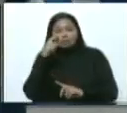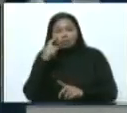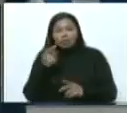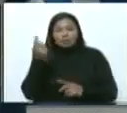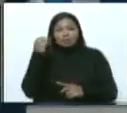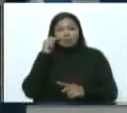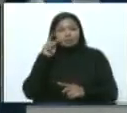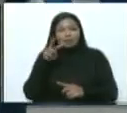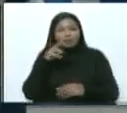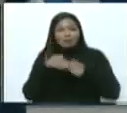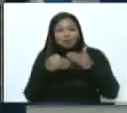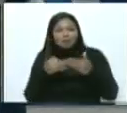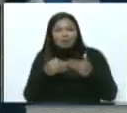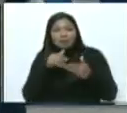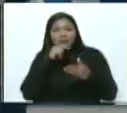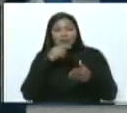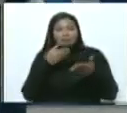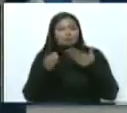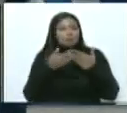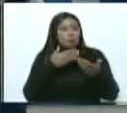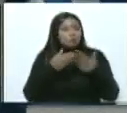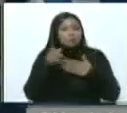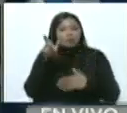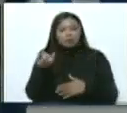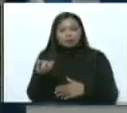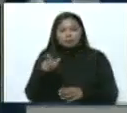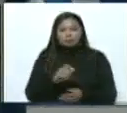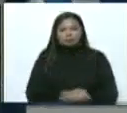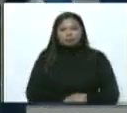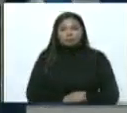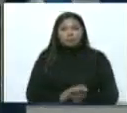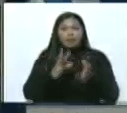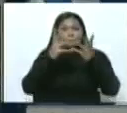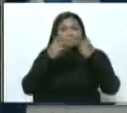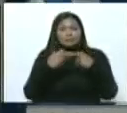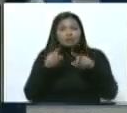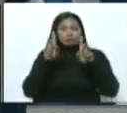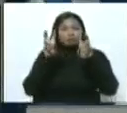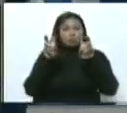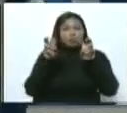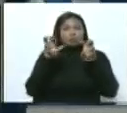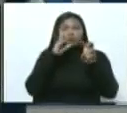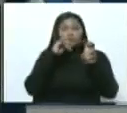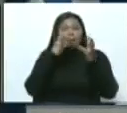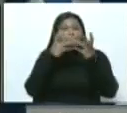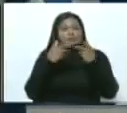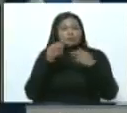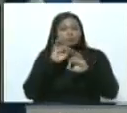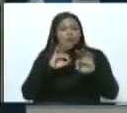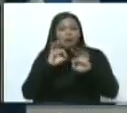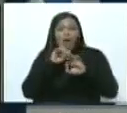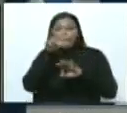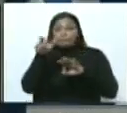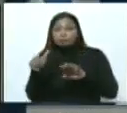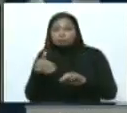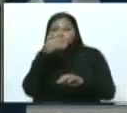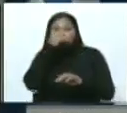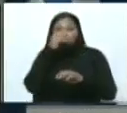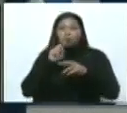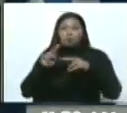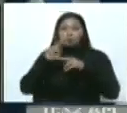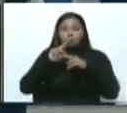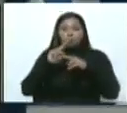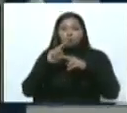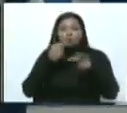detrás, sea quien fuese. El empresario, entre comillas, que no es ningún empresario, sino